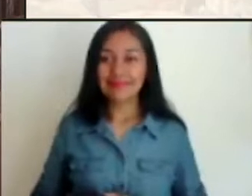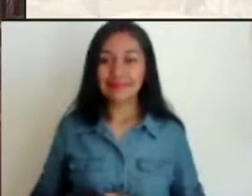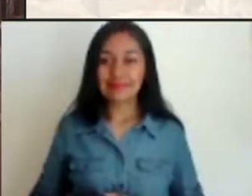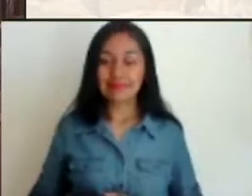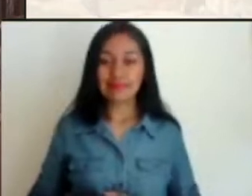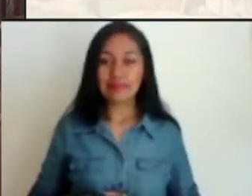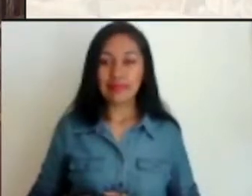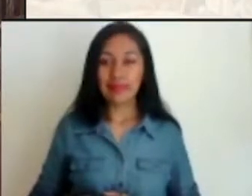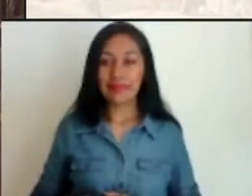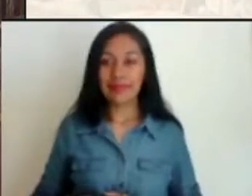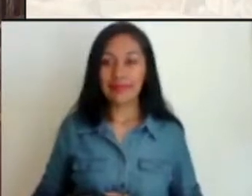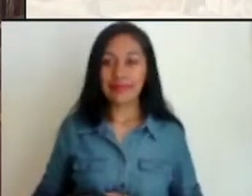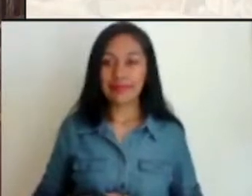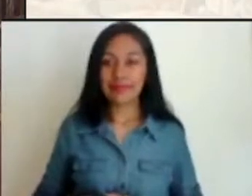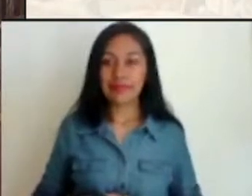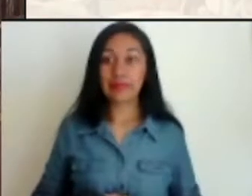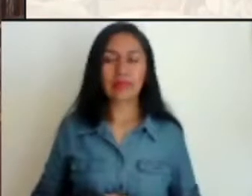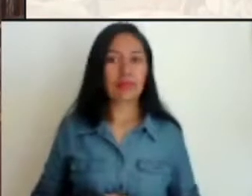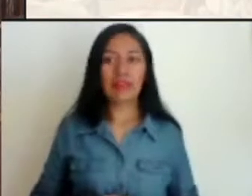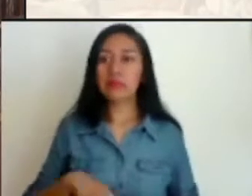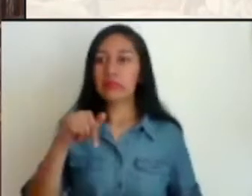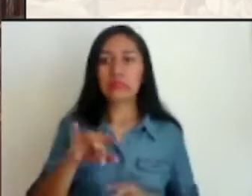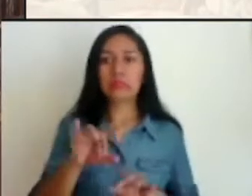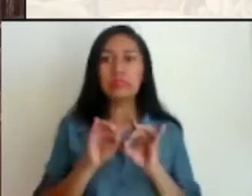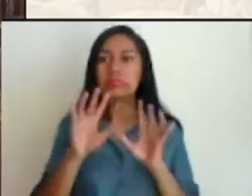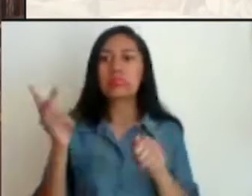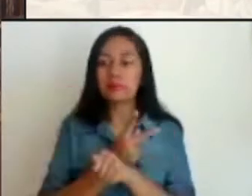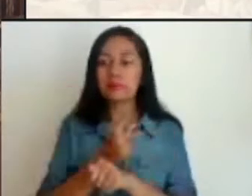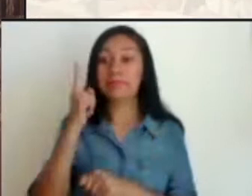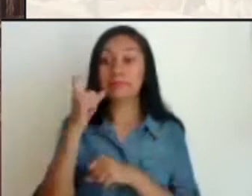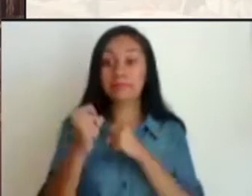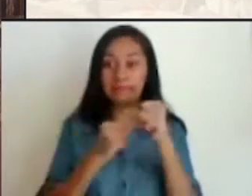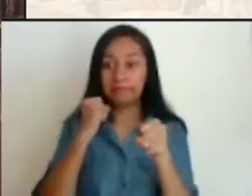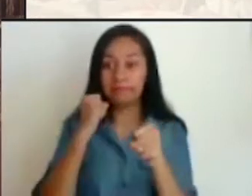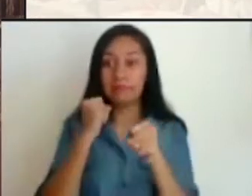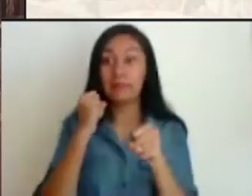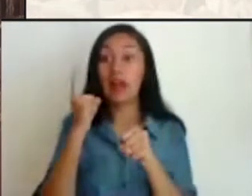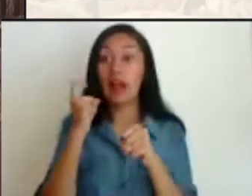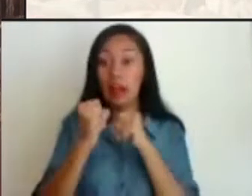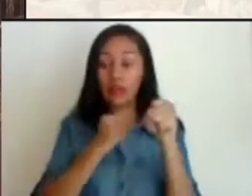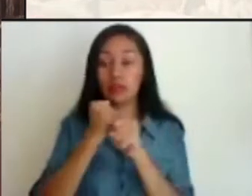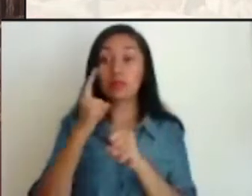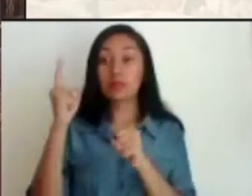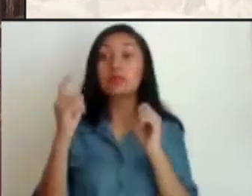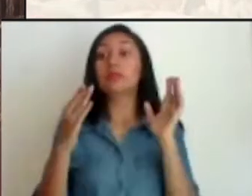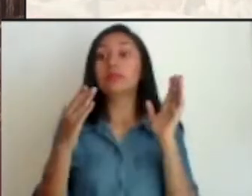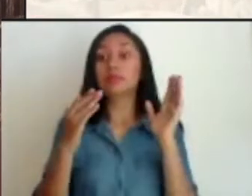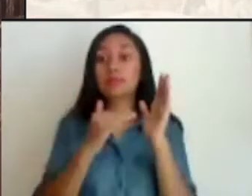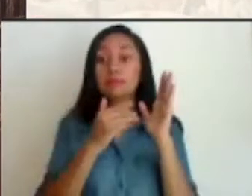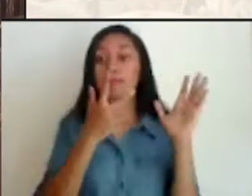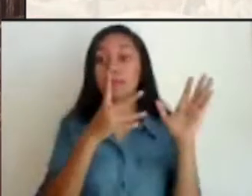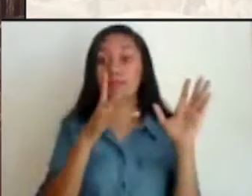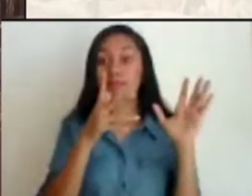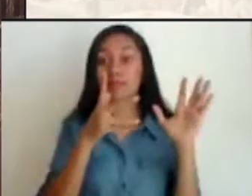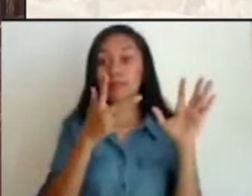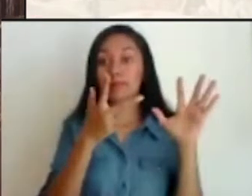una situación importantísima es 1575, 25 de junio de 1575, en que se empieza